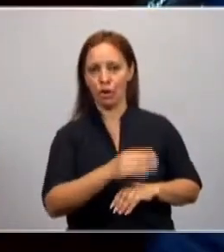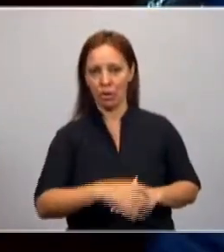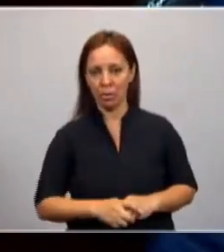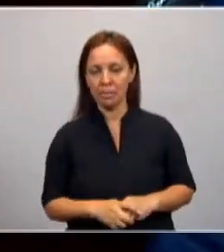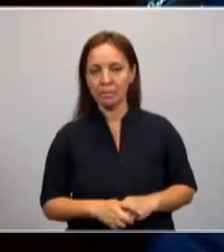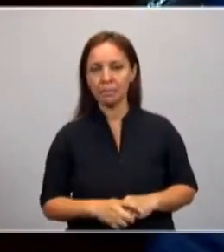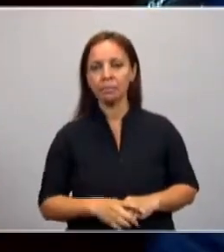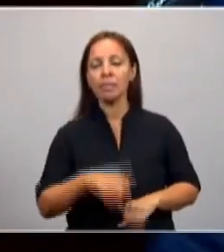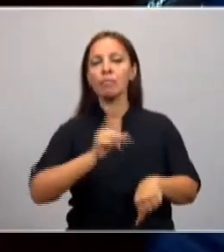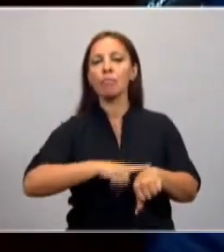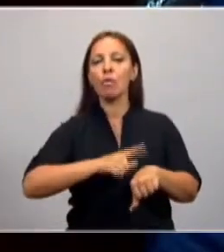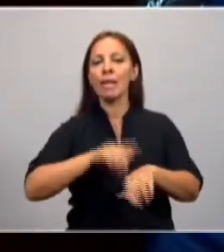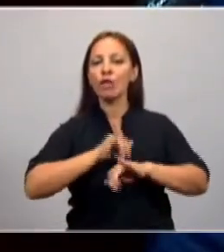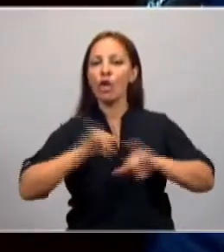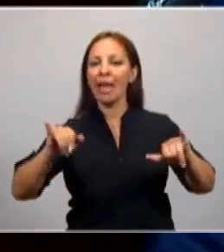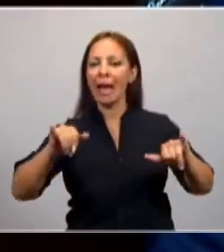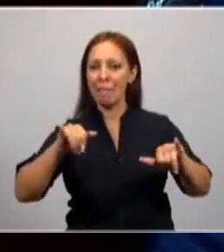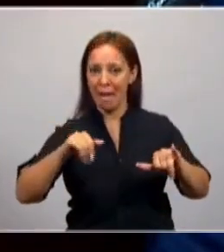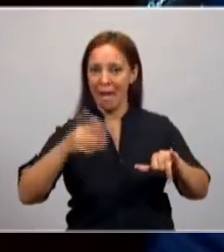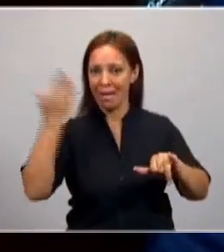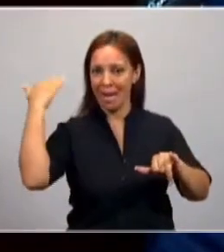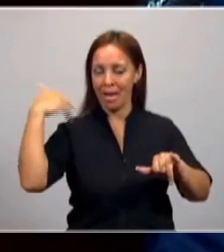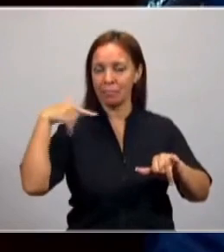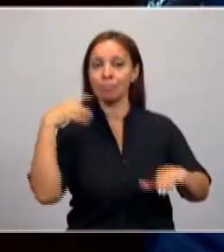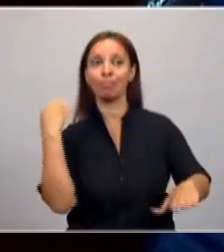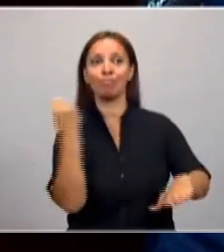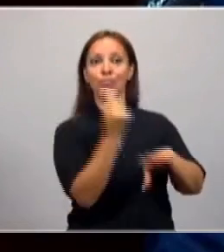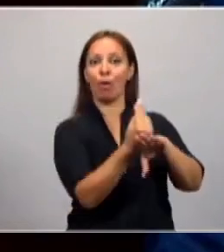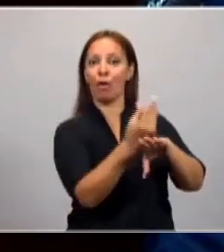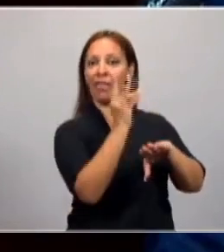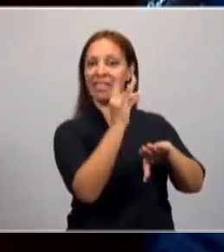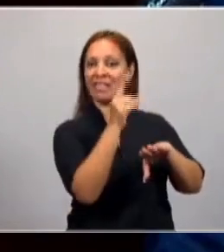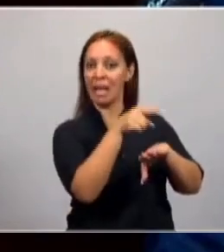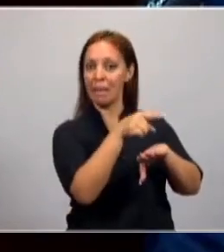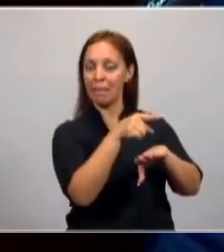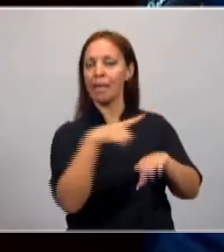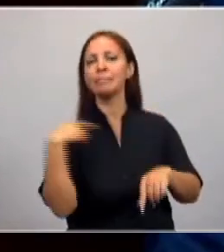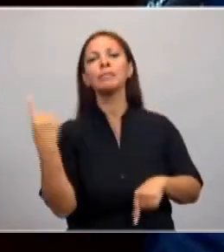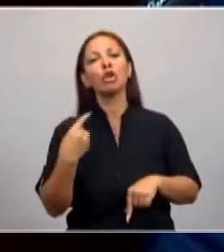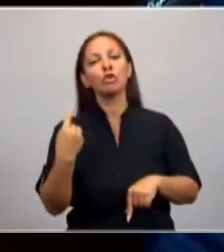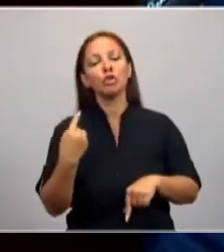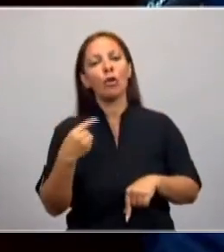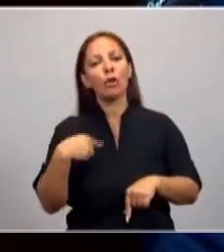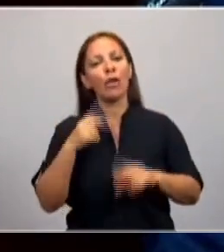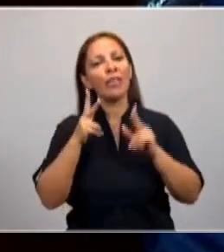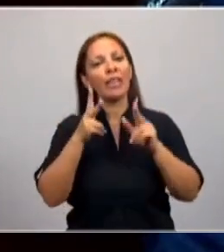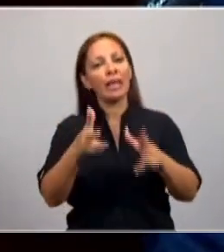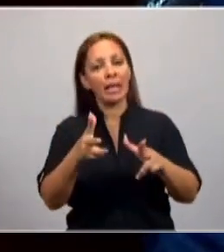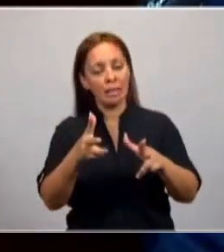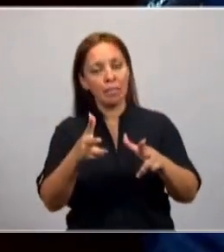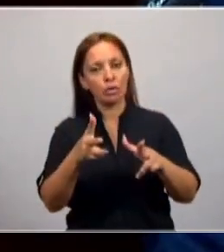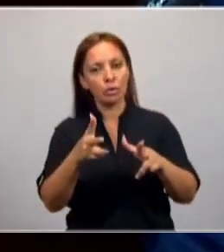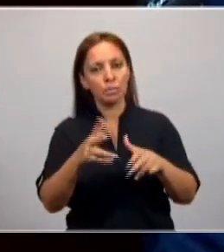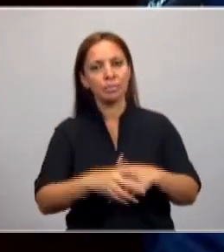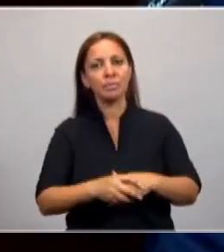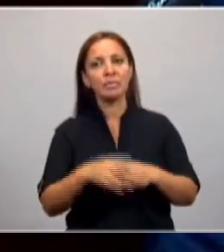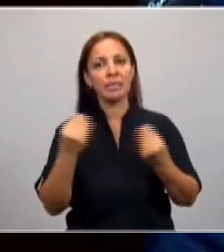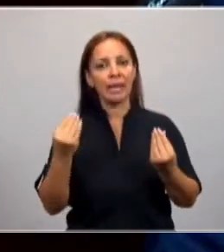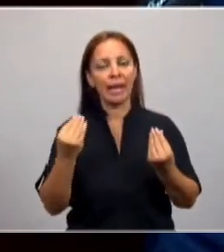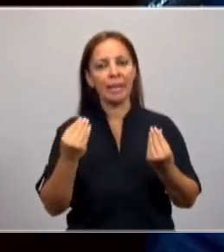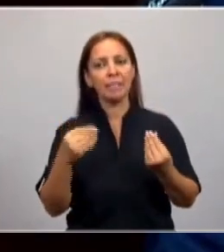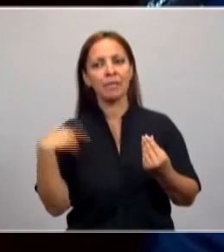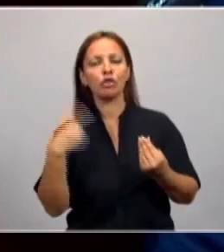Durante la campaña y al asumir en diciembre este nuevo mandato, afirmamos, porque nunca fue lo nuestro la falsedad